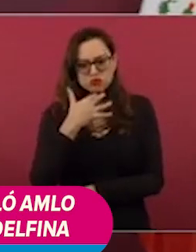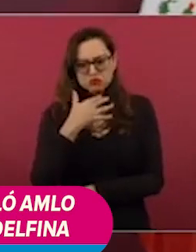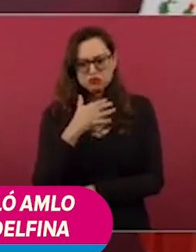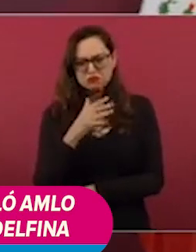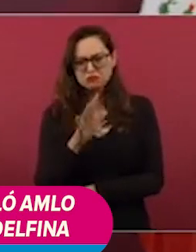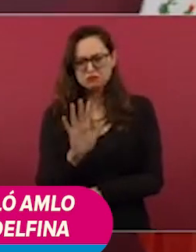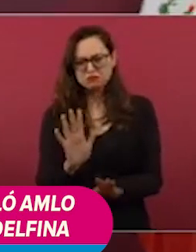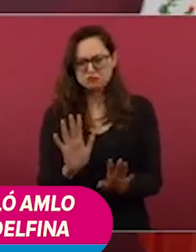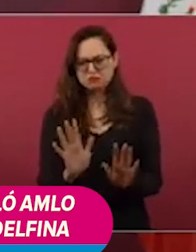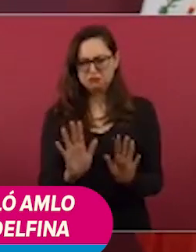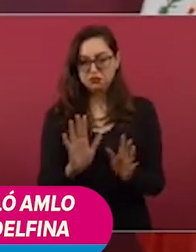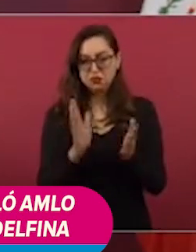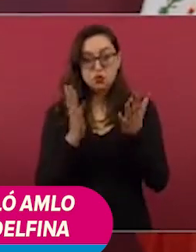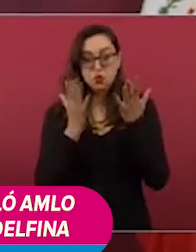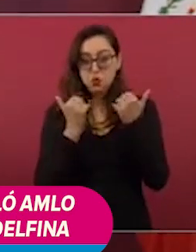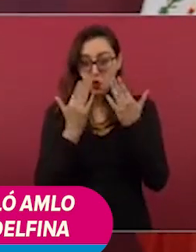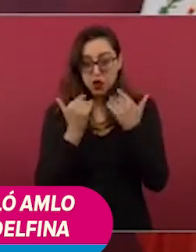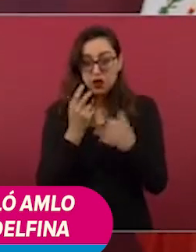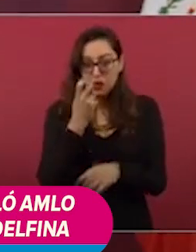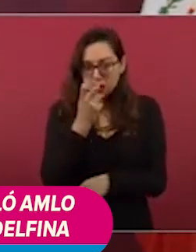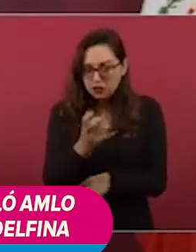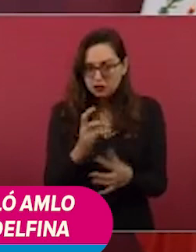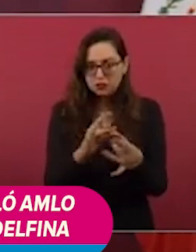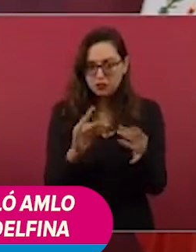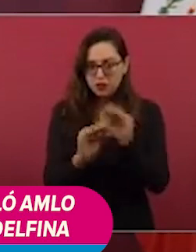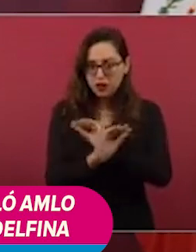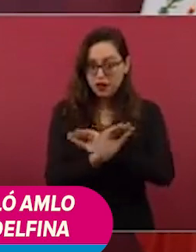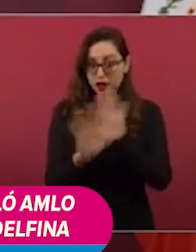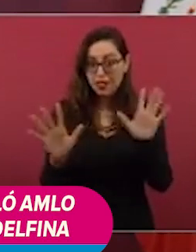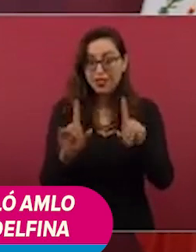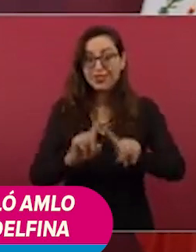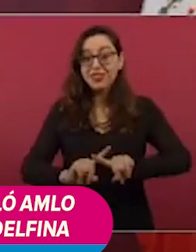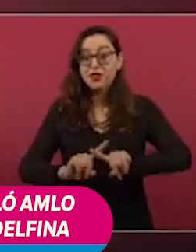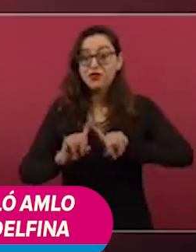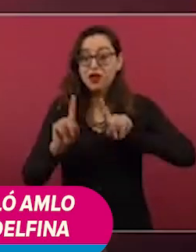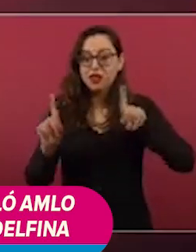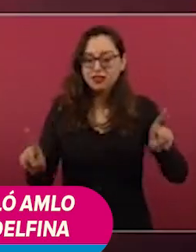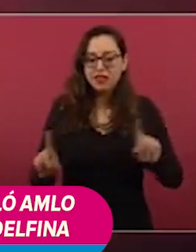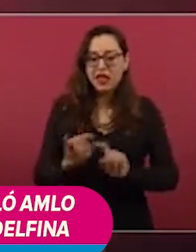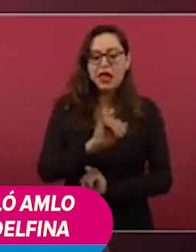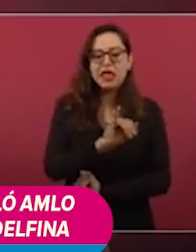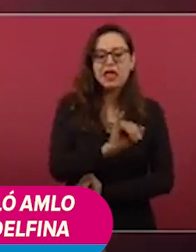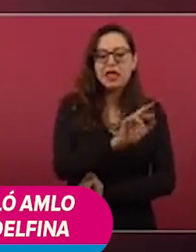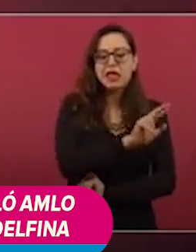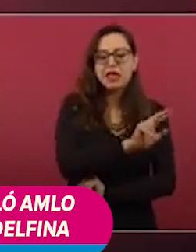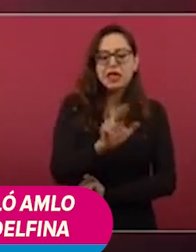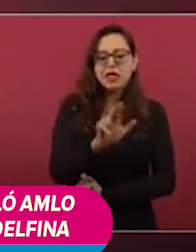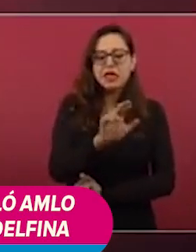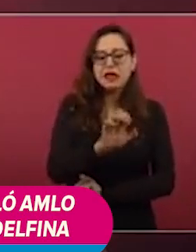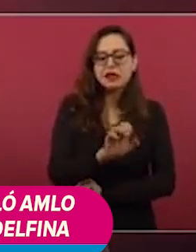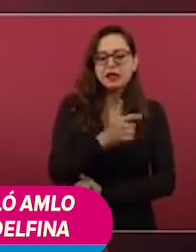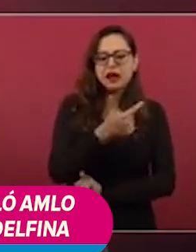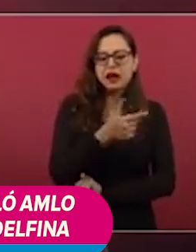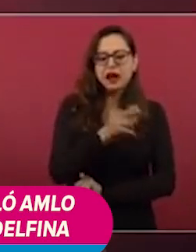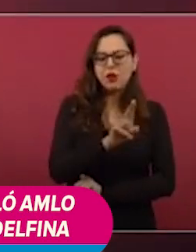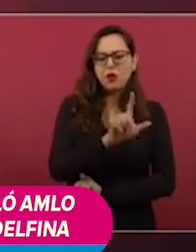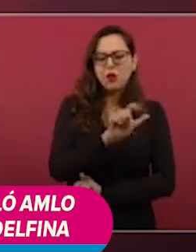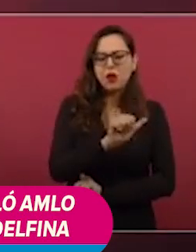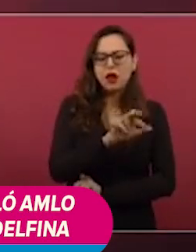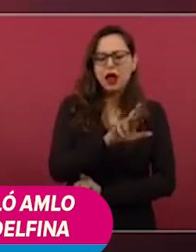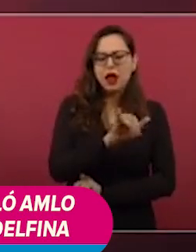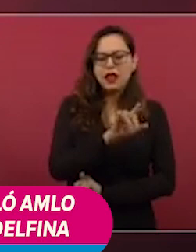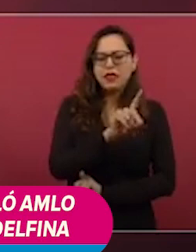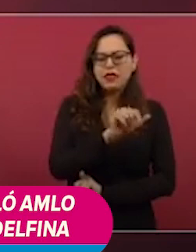así de categórico. O sea, que porque se transfirió